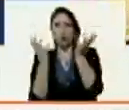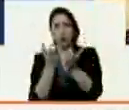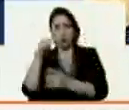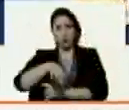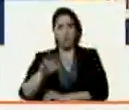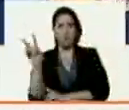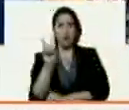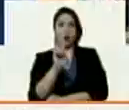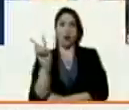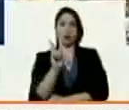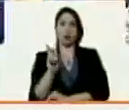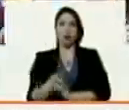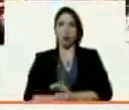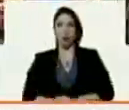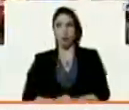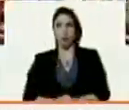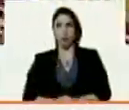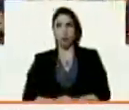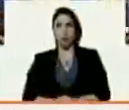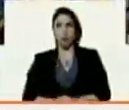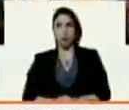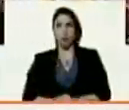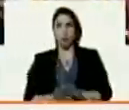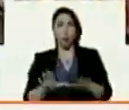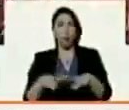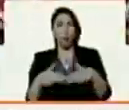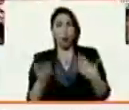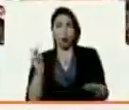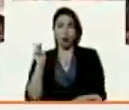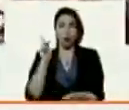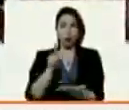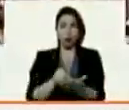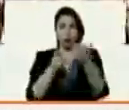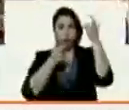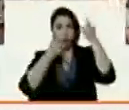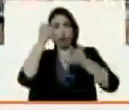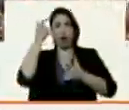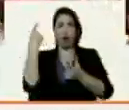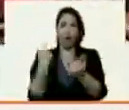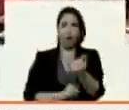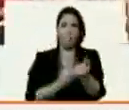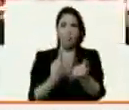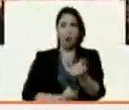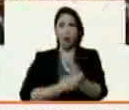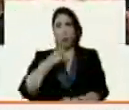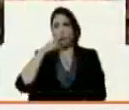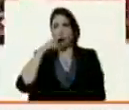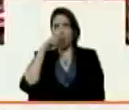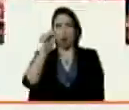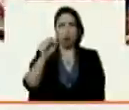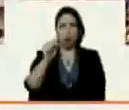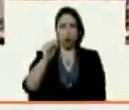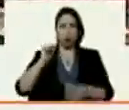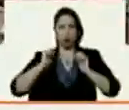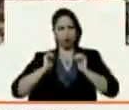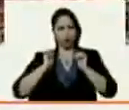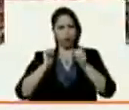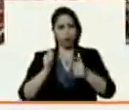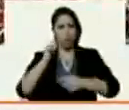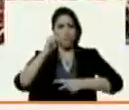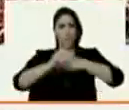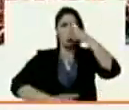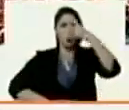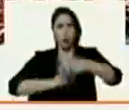Venezuela, desde la llegada del comandante Chávez y con el hermano Nicolás Maduro, ha comenzado un proceso